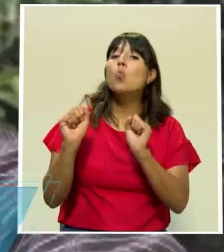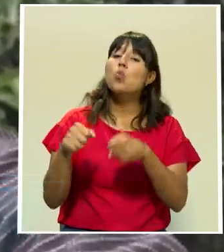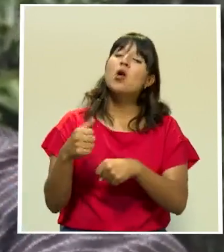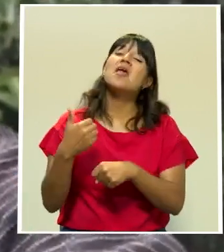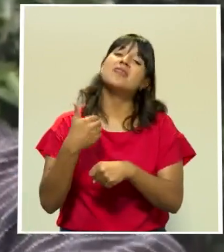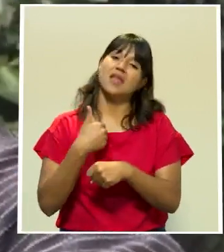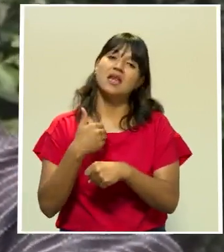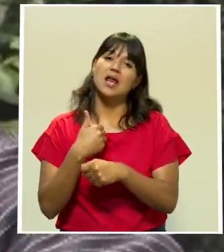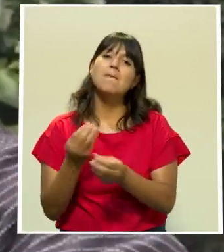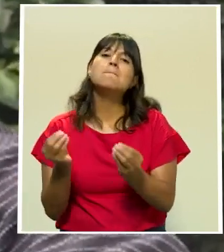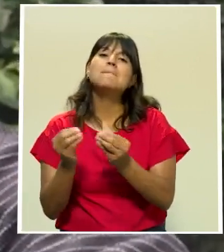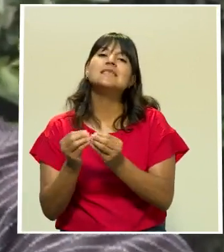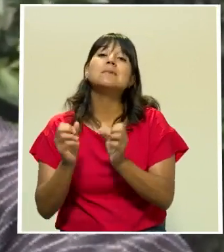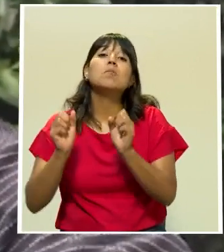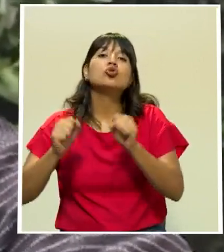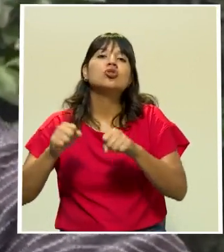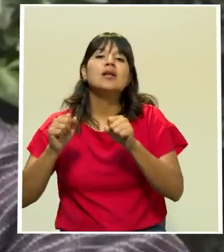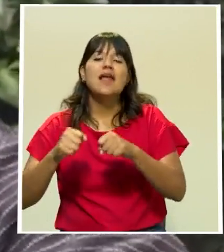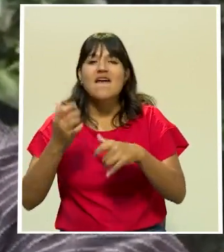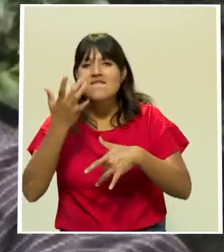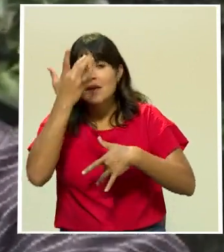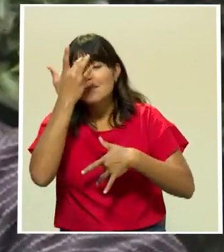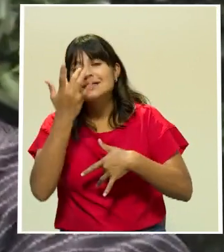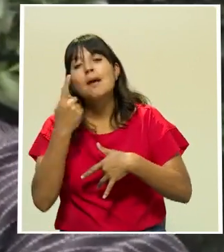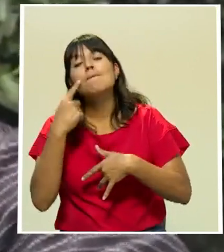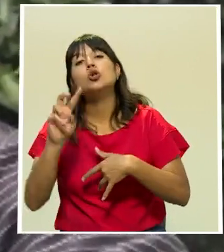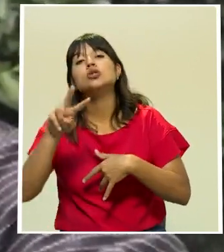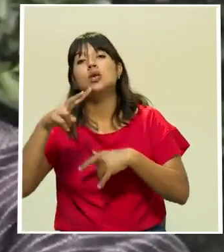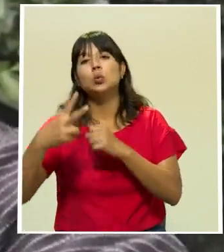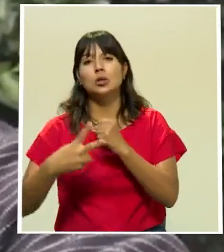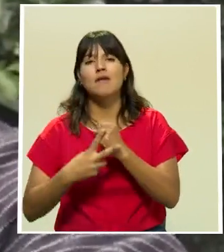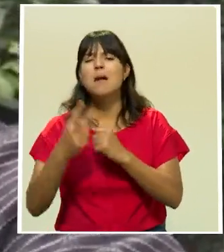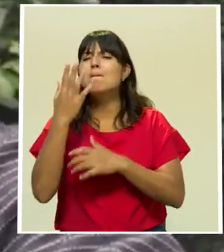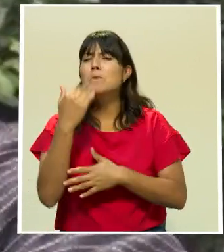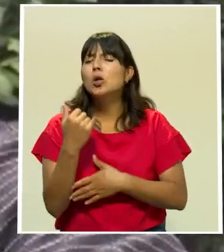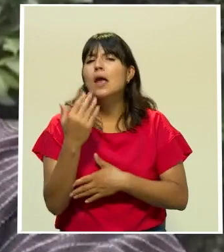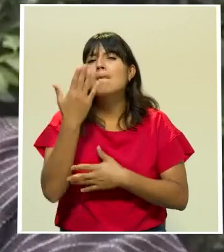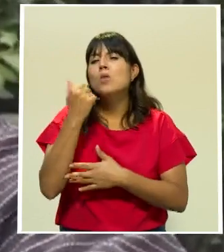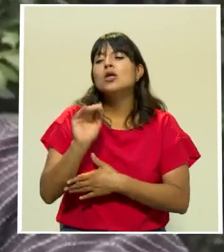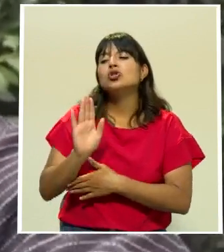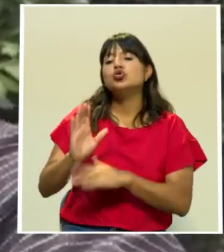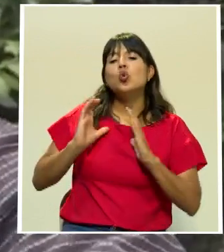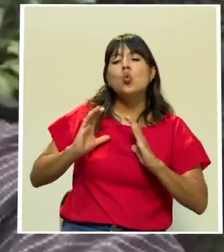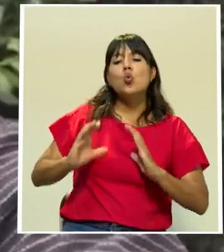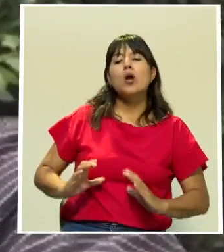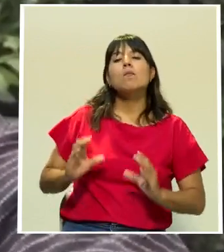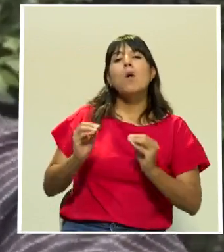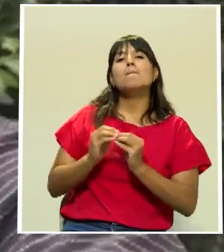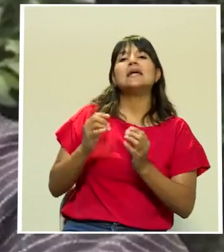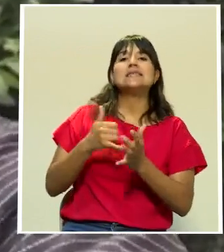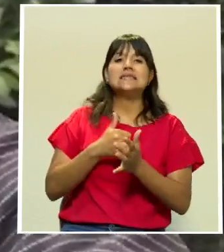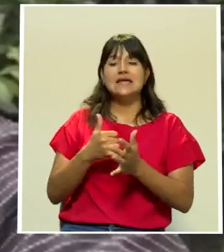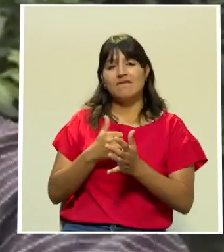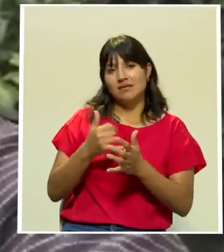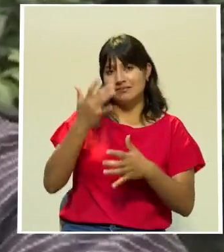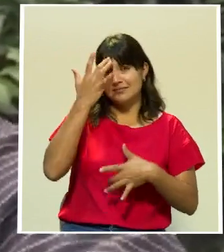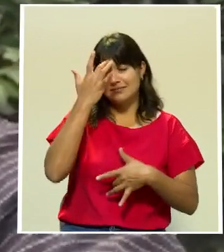reinfectarse precisamente porque su organismo está más predispuesto a esa